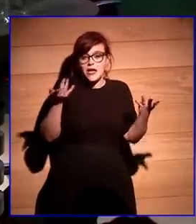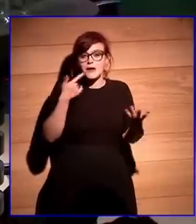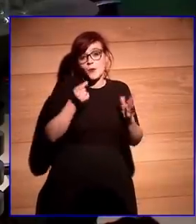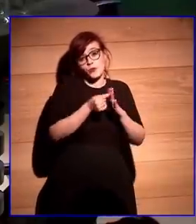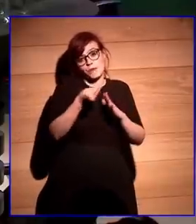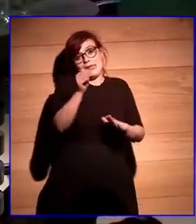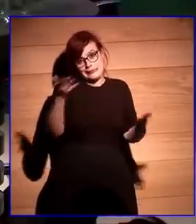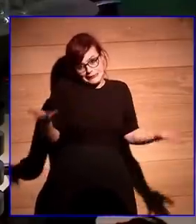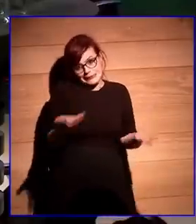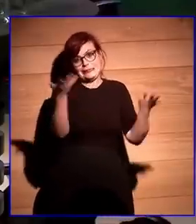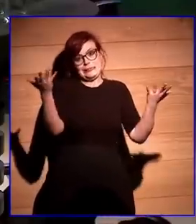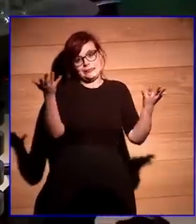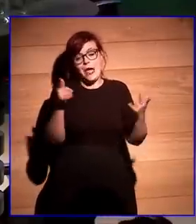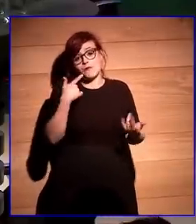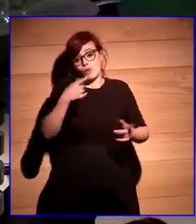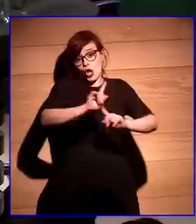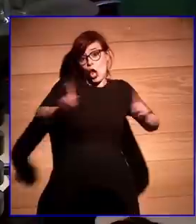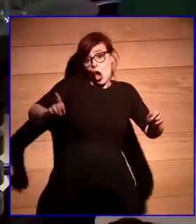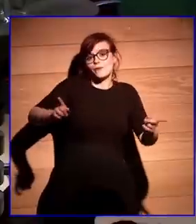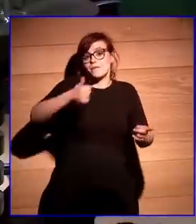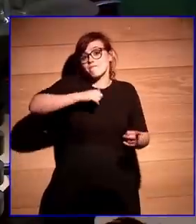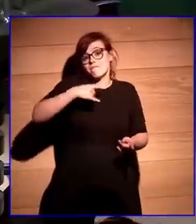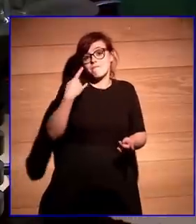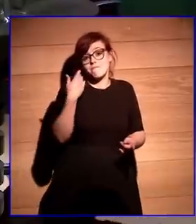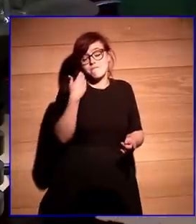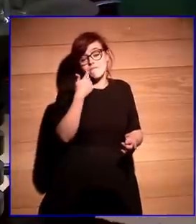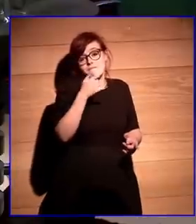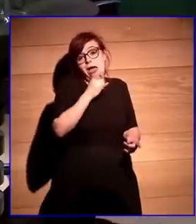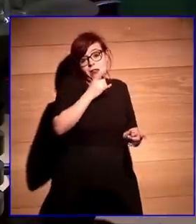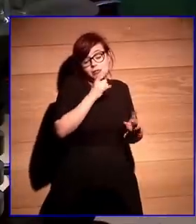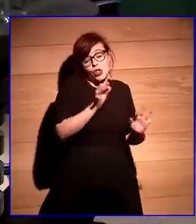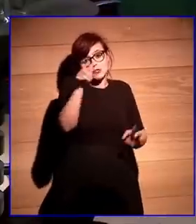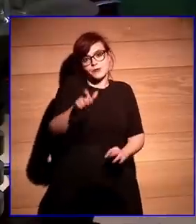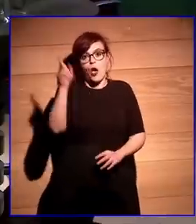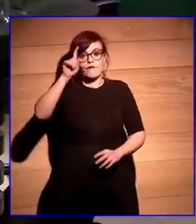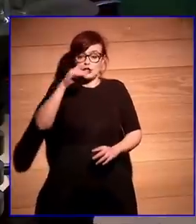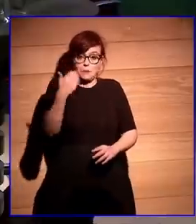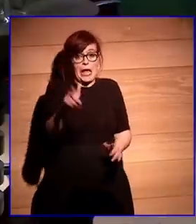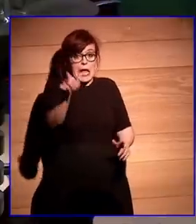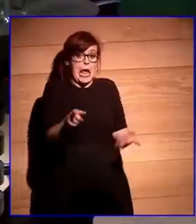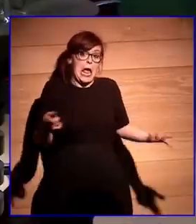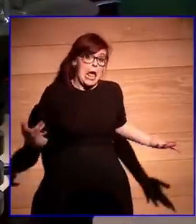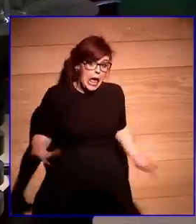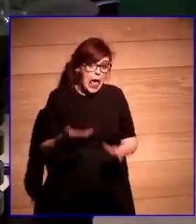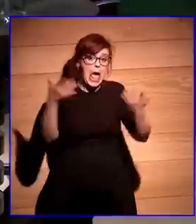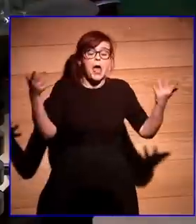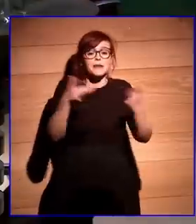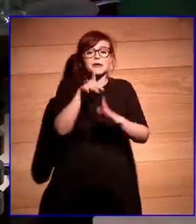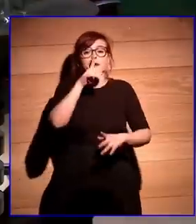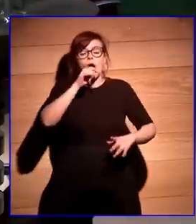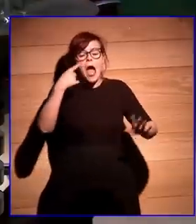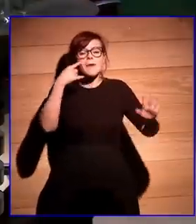Súbame un punto, señorita. La ausencia pues de inteligibilidad, no por ejemplo, mal. Twitter es el mal, entonces, ¿no? Claramente. Porque clarísimamente. Si no hay quien lo entienda. Vale.